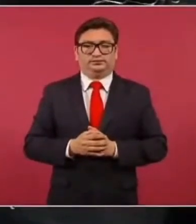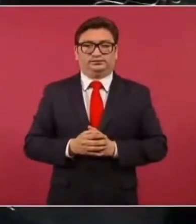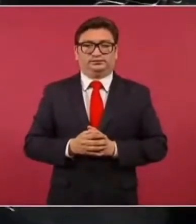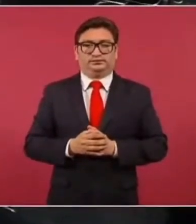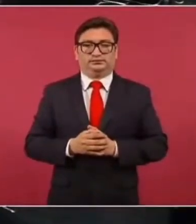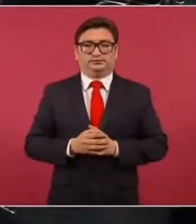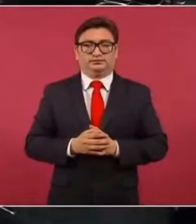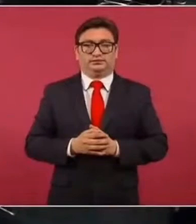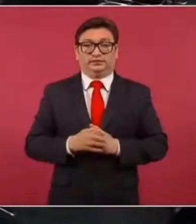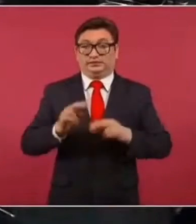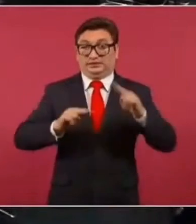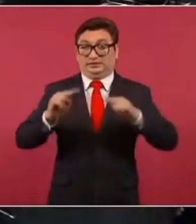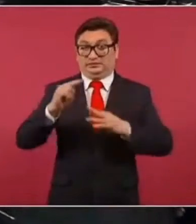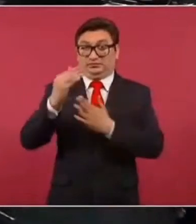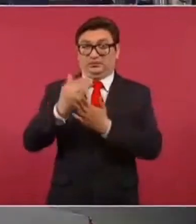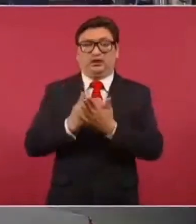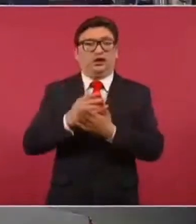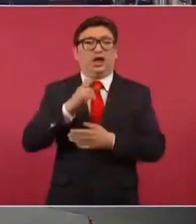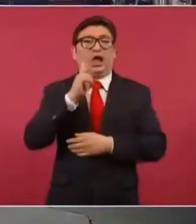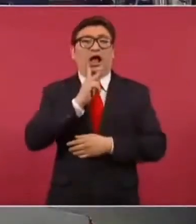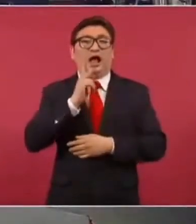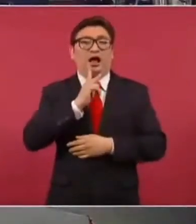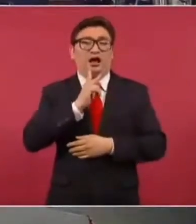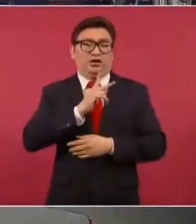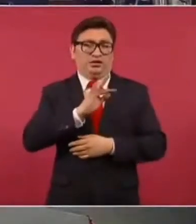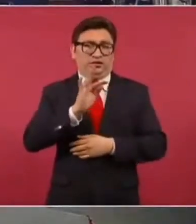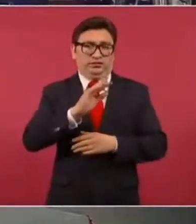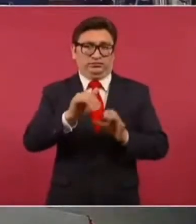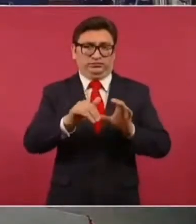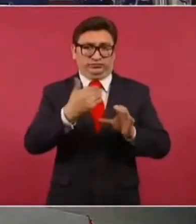considerablemente. A ver si no nos manda